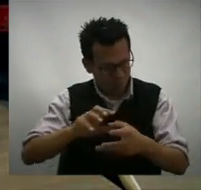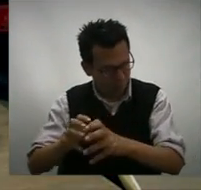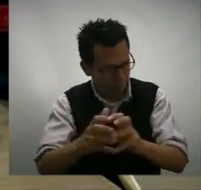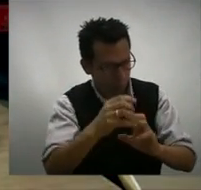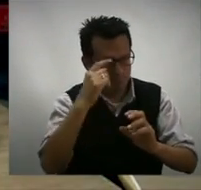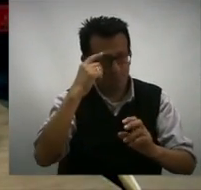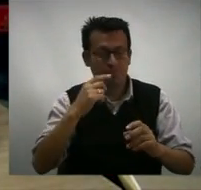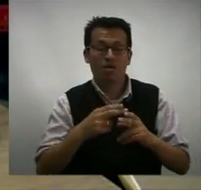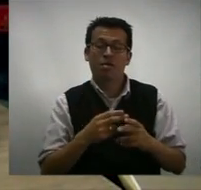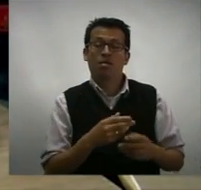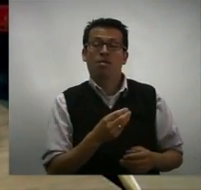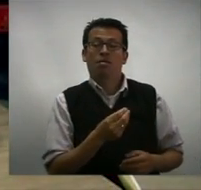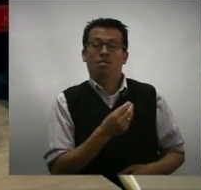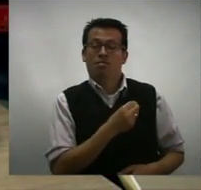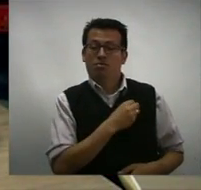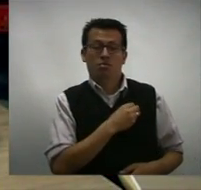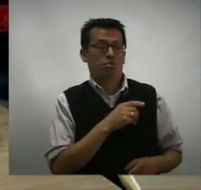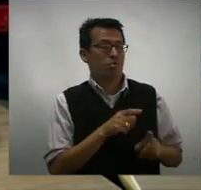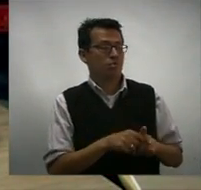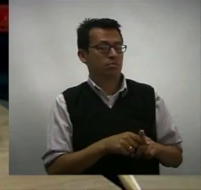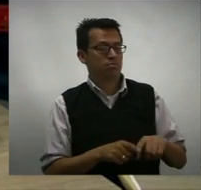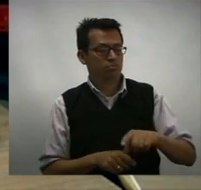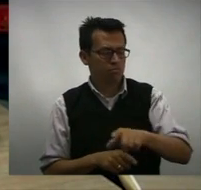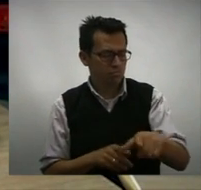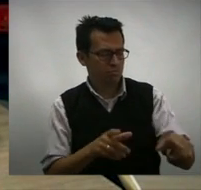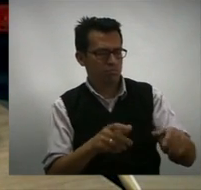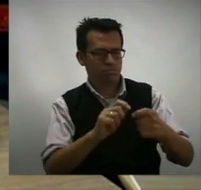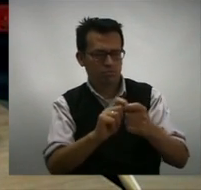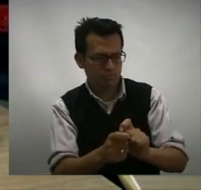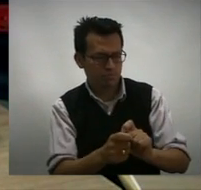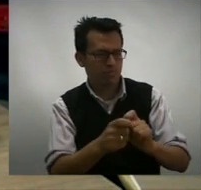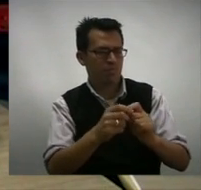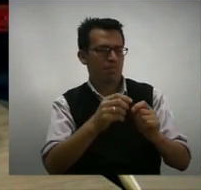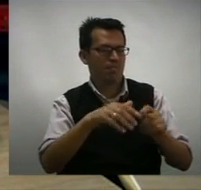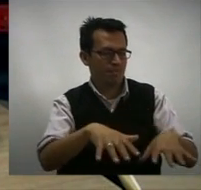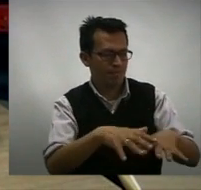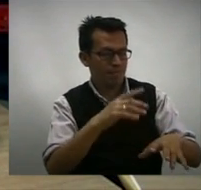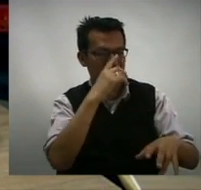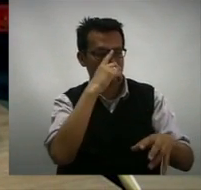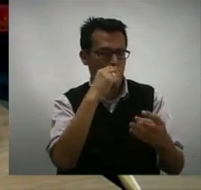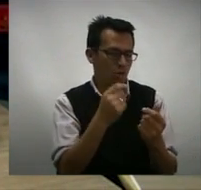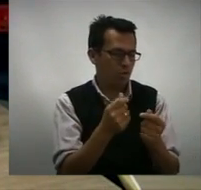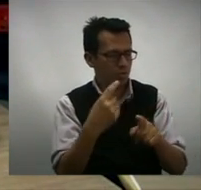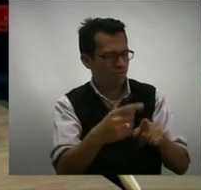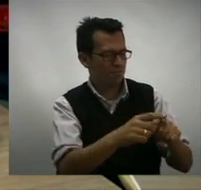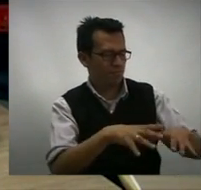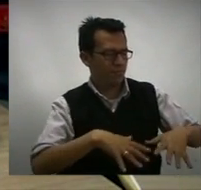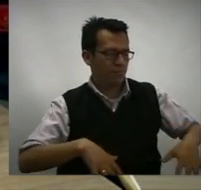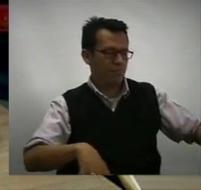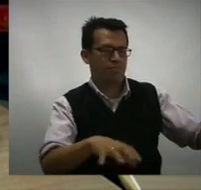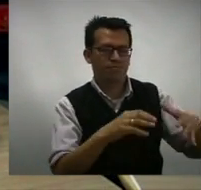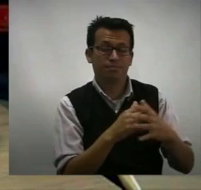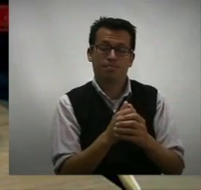La religión guarda en su seno el mito, pero le da un nuevo matiz. Ahora lo económico hace parte también de esta esfera de control.